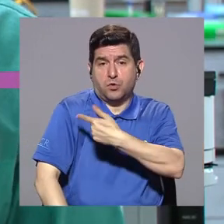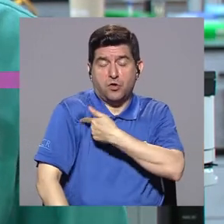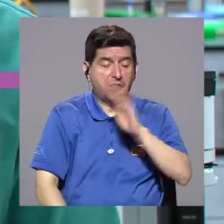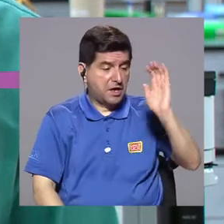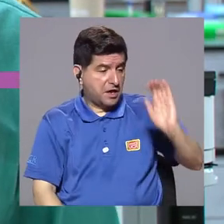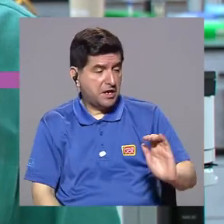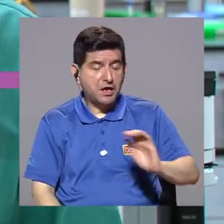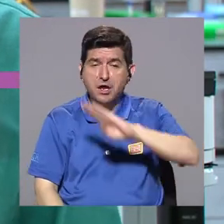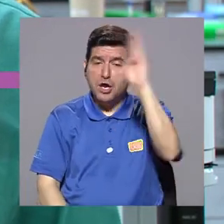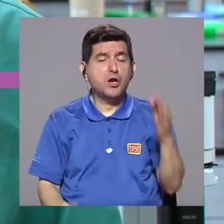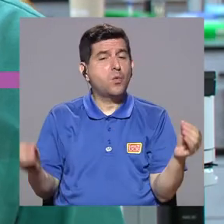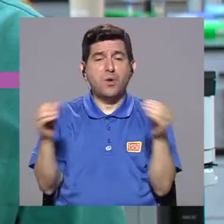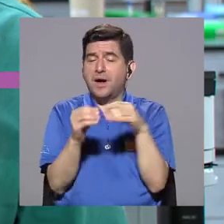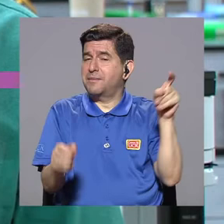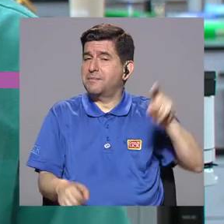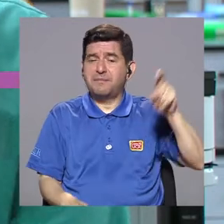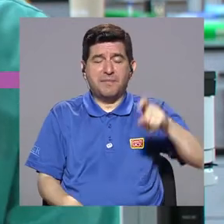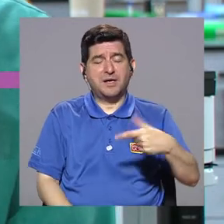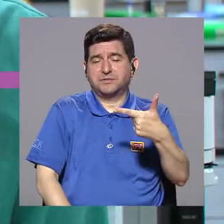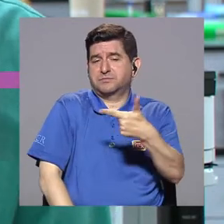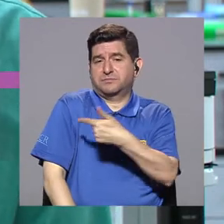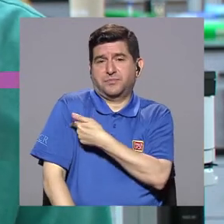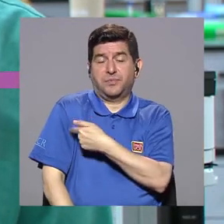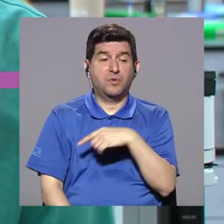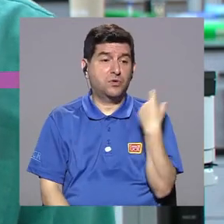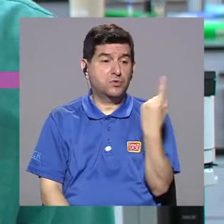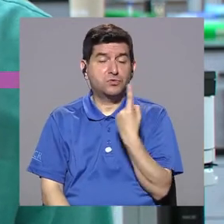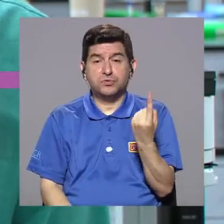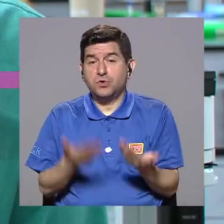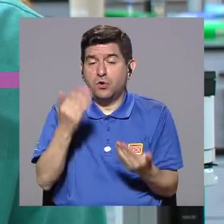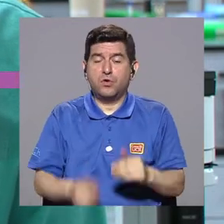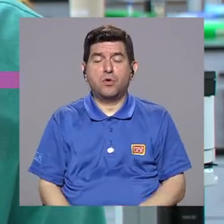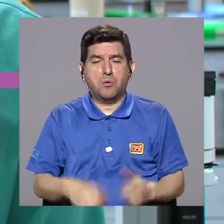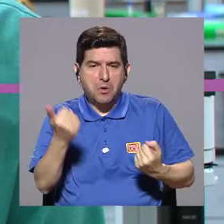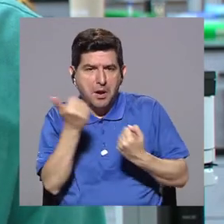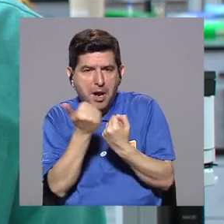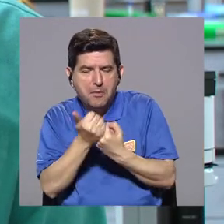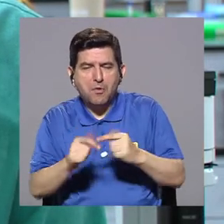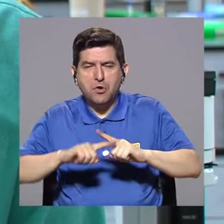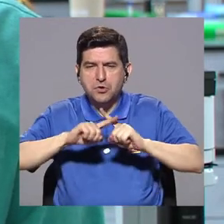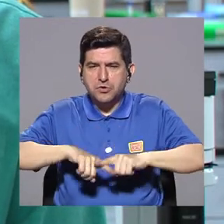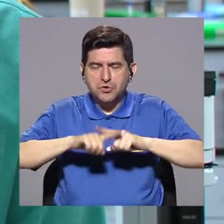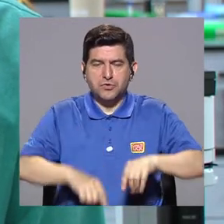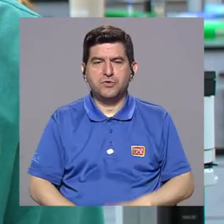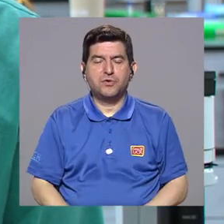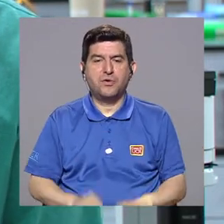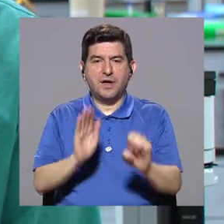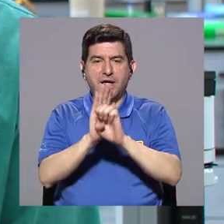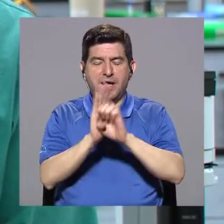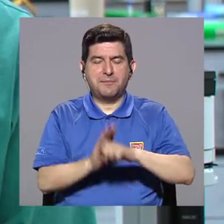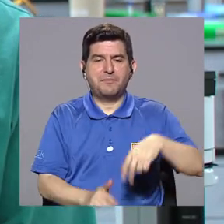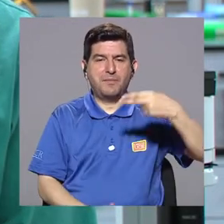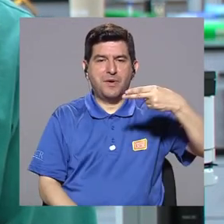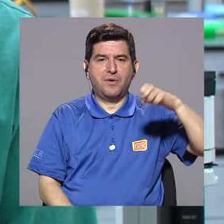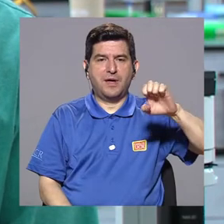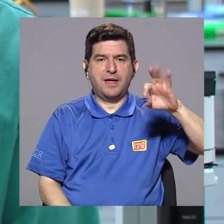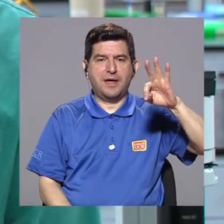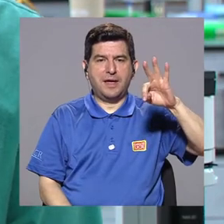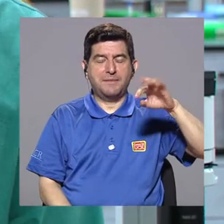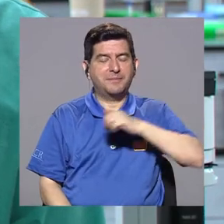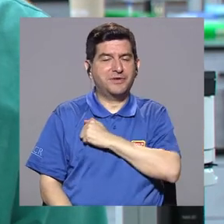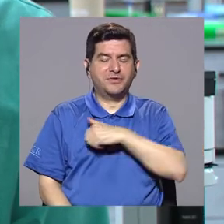podemos vacunar en la infancia y nunca más necesitar de vacunarnos, o a menos de que sea un refuerzo en ciertas condiciones, como el virus de la hepatitis